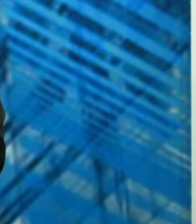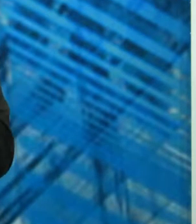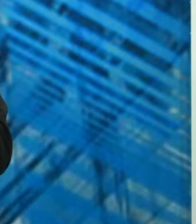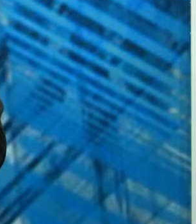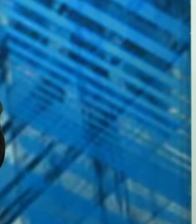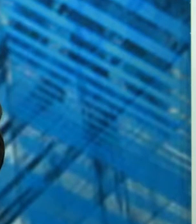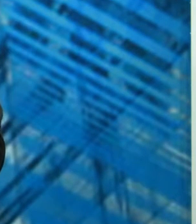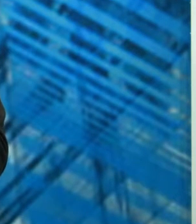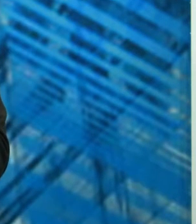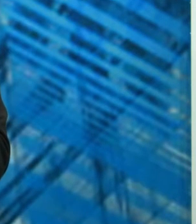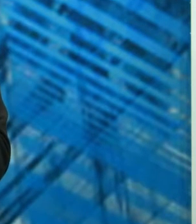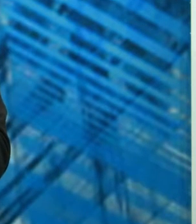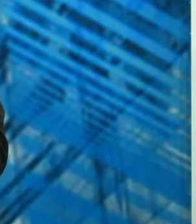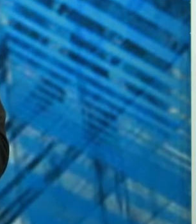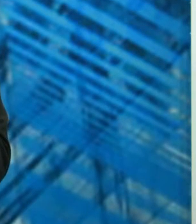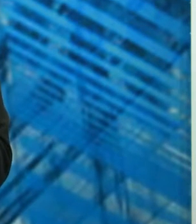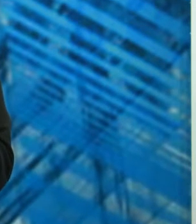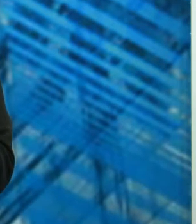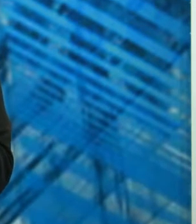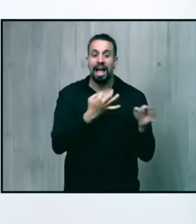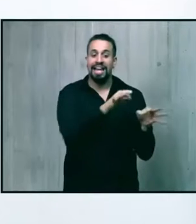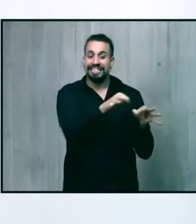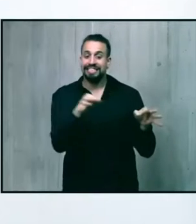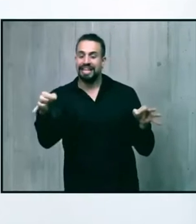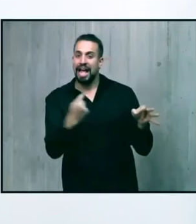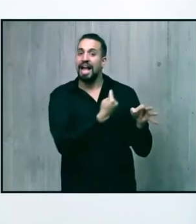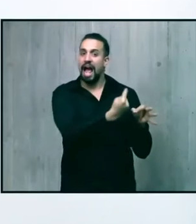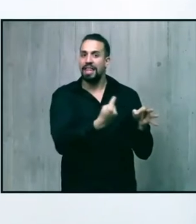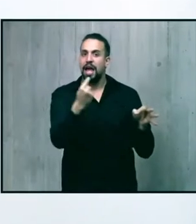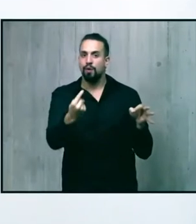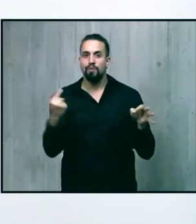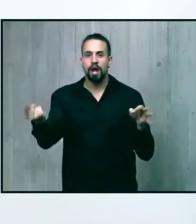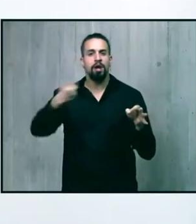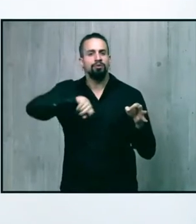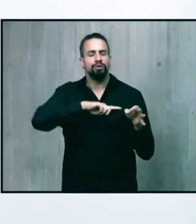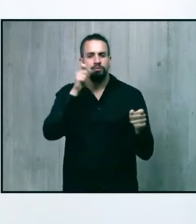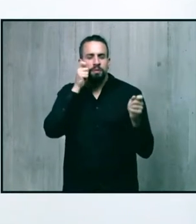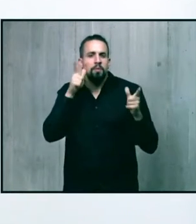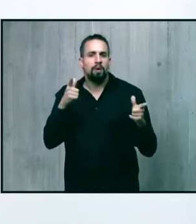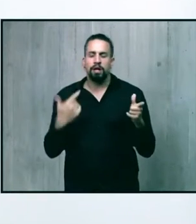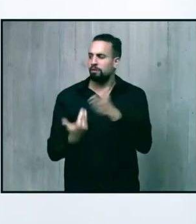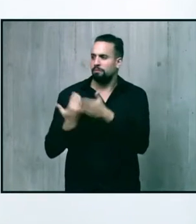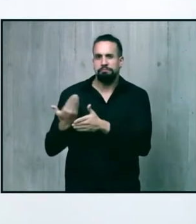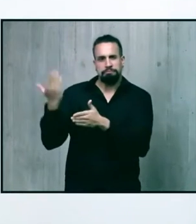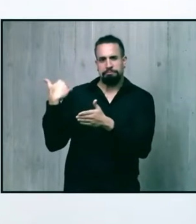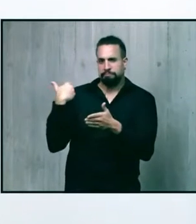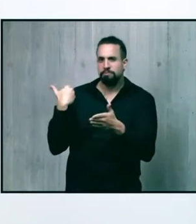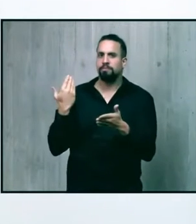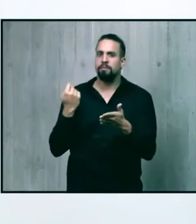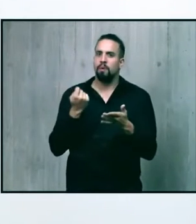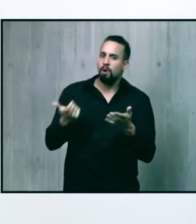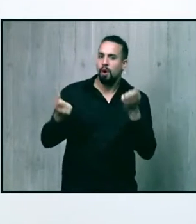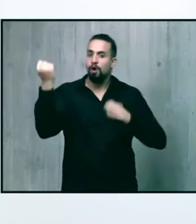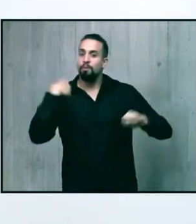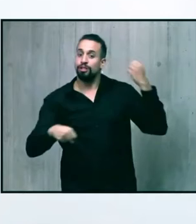consejero de Sanidad del Gobierno de Canarias hace unos días. Hemos observado en los últimos días un comportamiento en